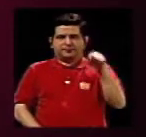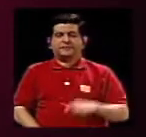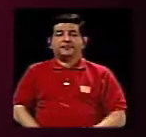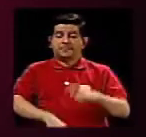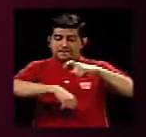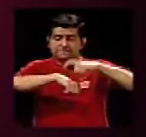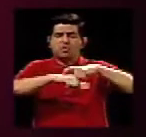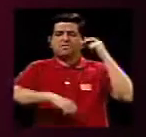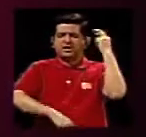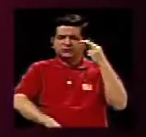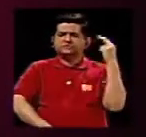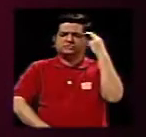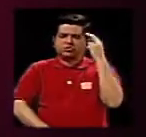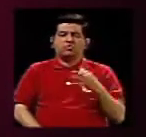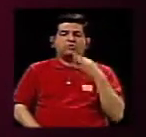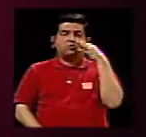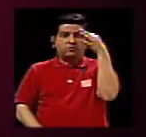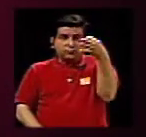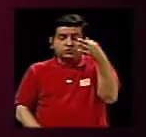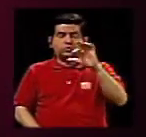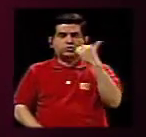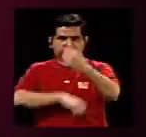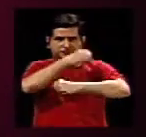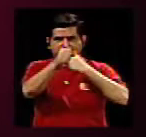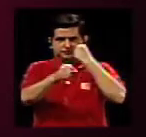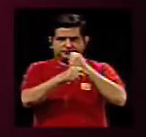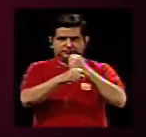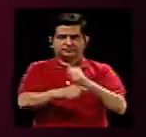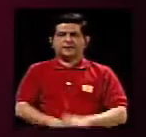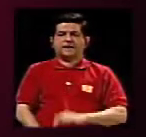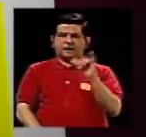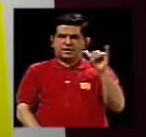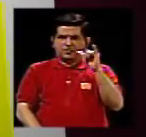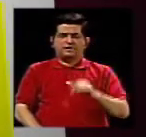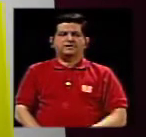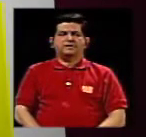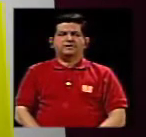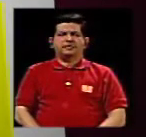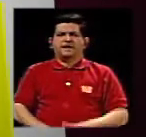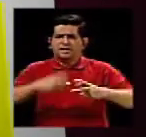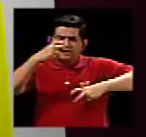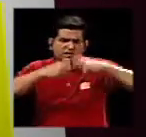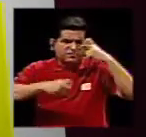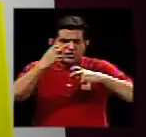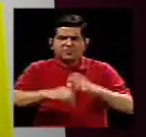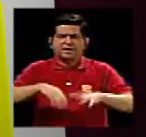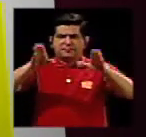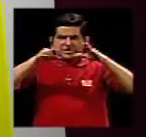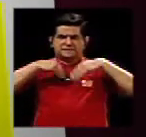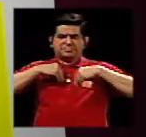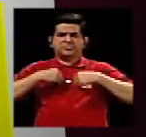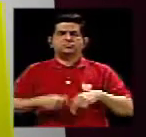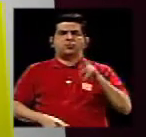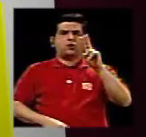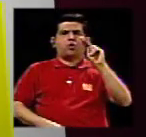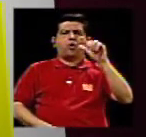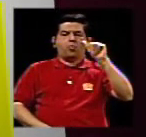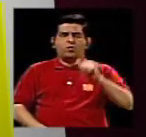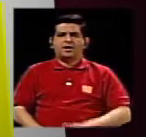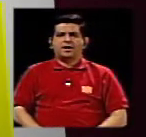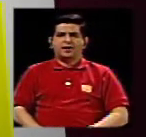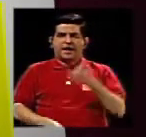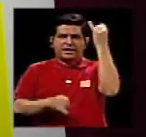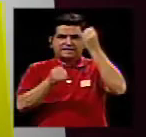un momento de reflexión para los próximos 10 años también irregularidades en admisión a la Universidad Nacional prescribieron